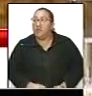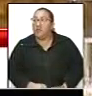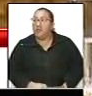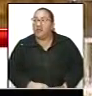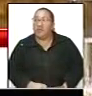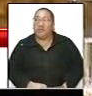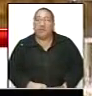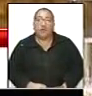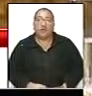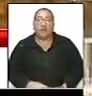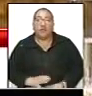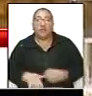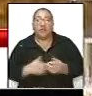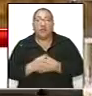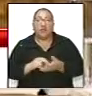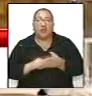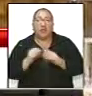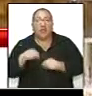por recorrer